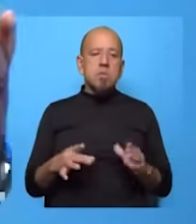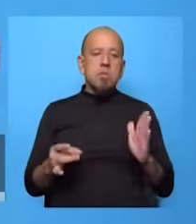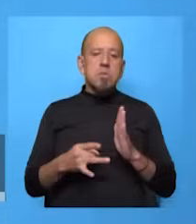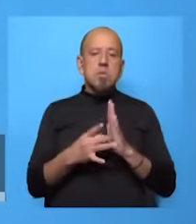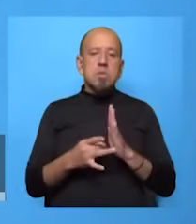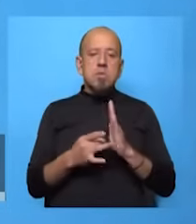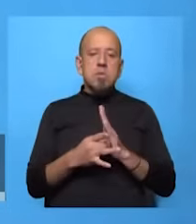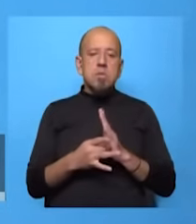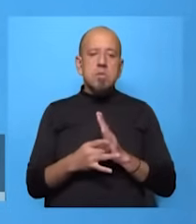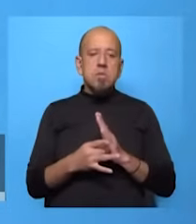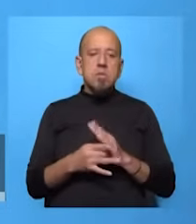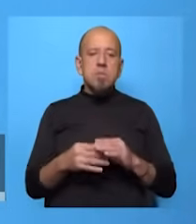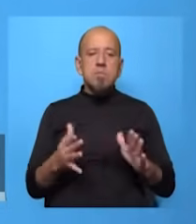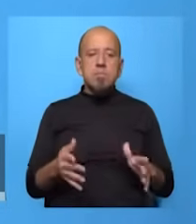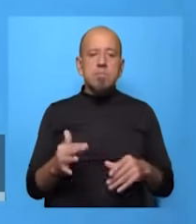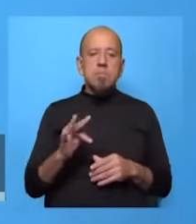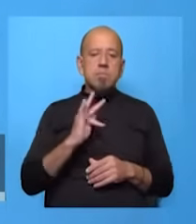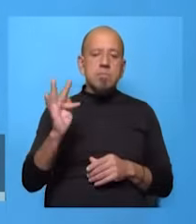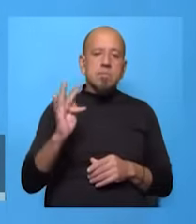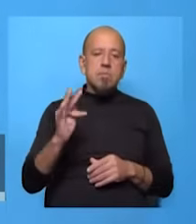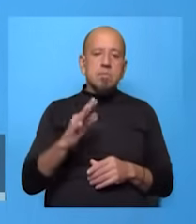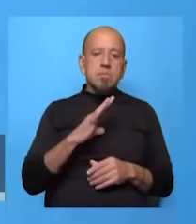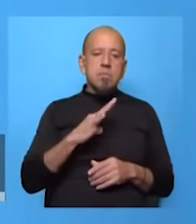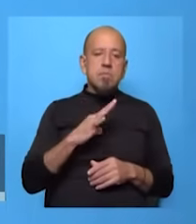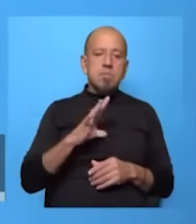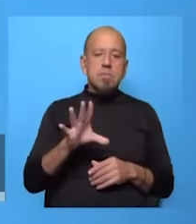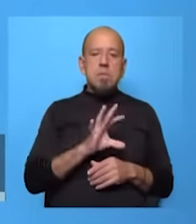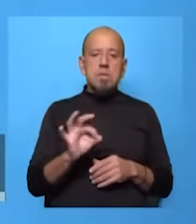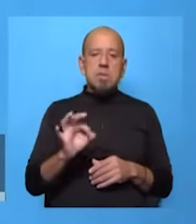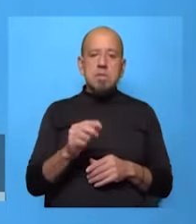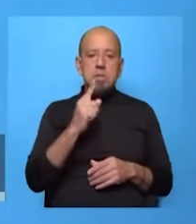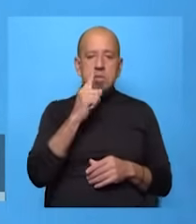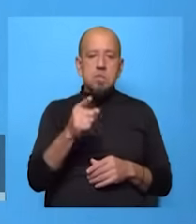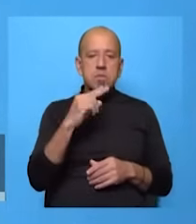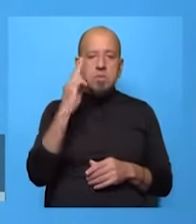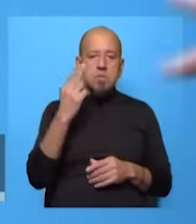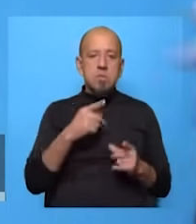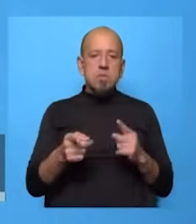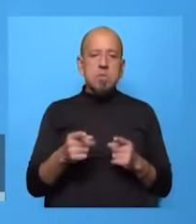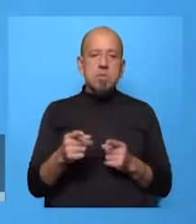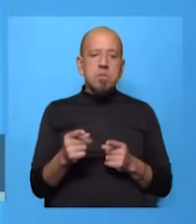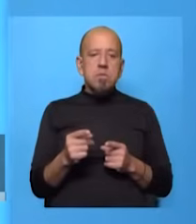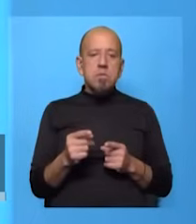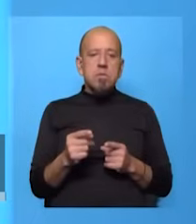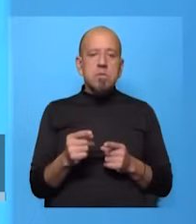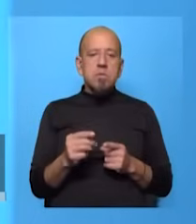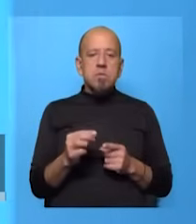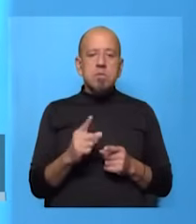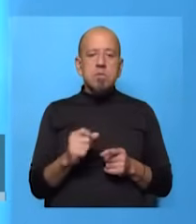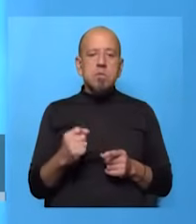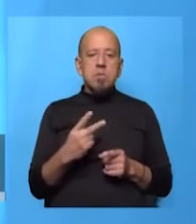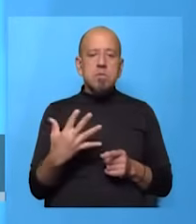sean permanentes y que nos den un futuro hay 500000 uruguayos ganando menos de 25000 pesos y cuánto condicionó la pandemia por ejemplo todo